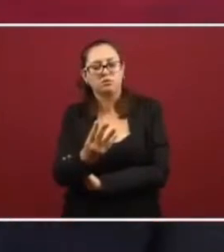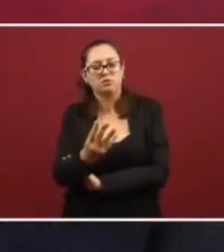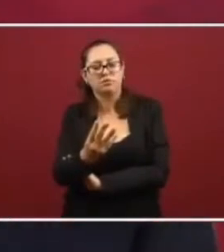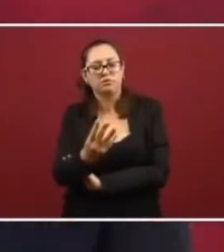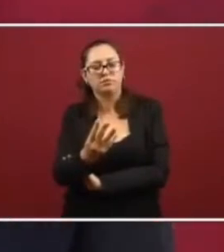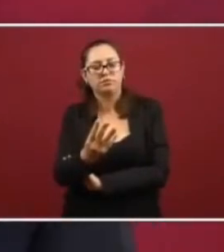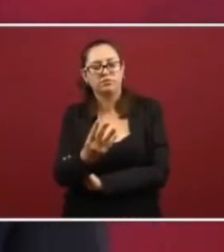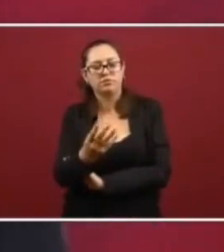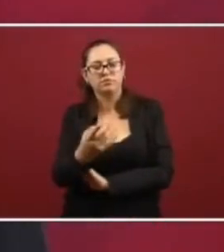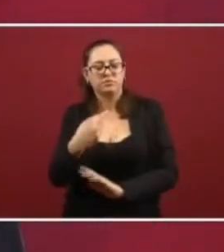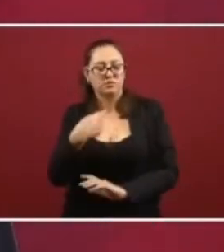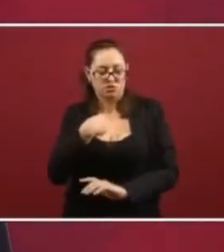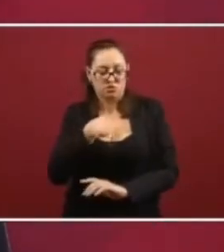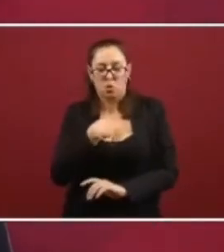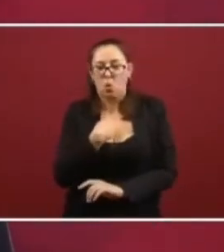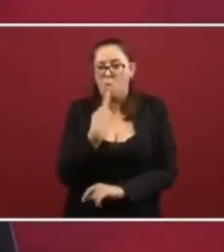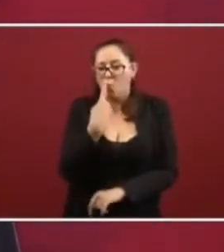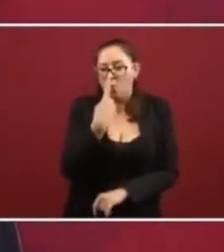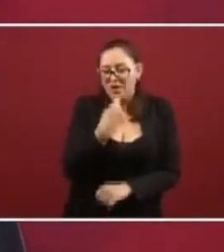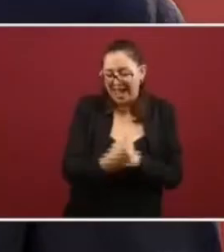1954, tenía yo un año de haber nacido,